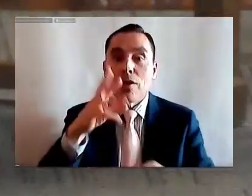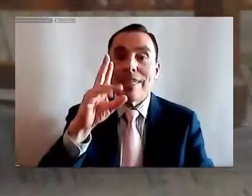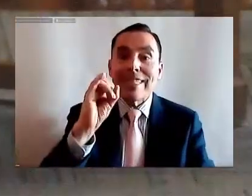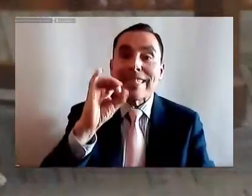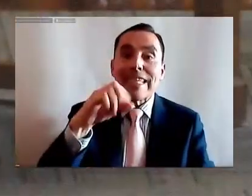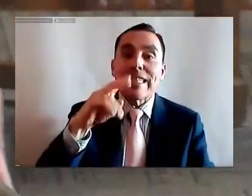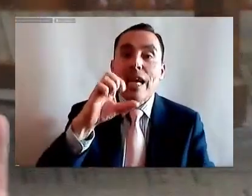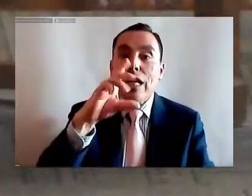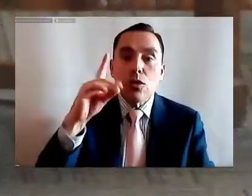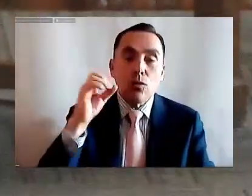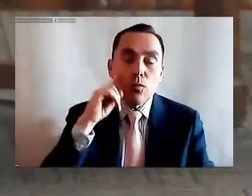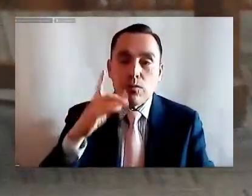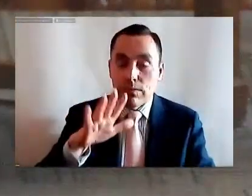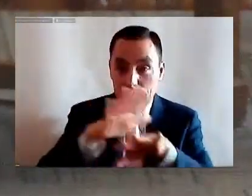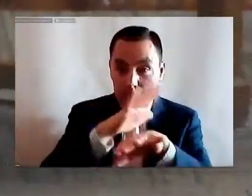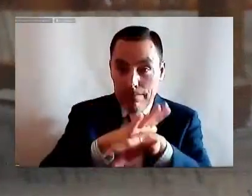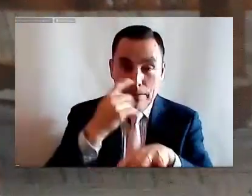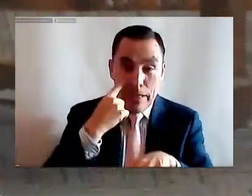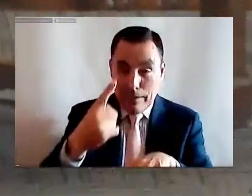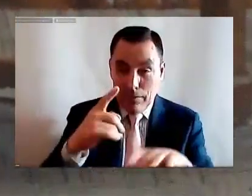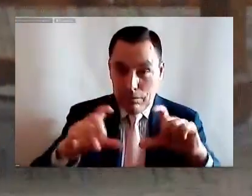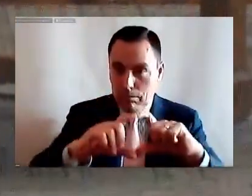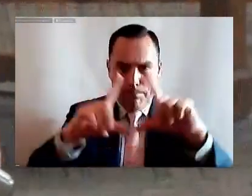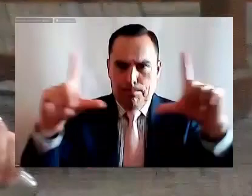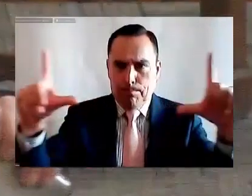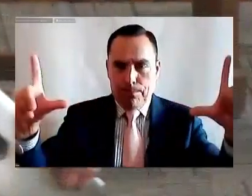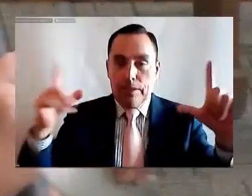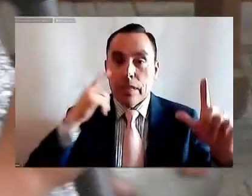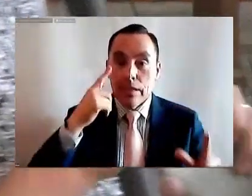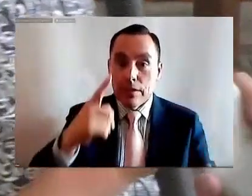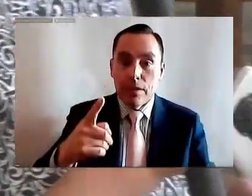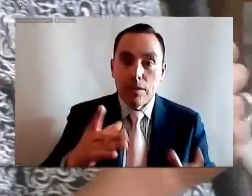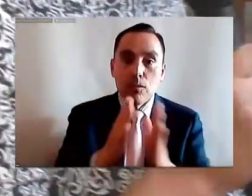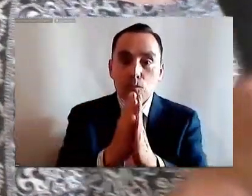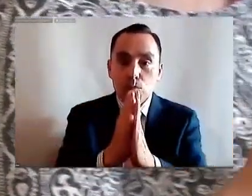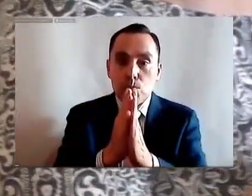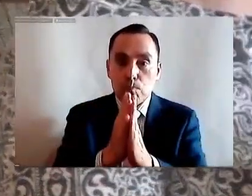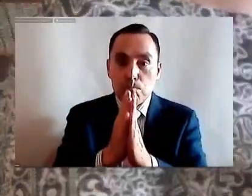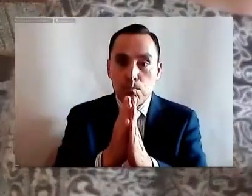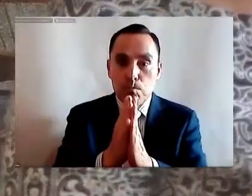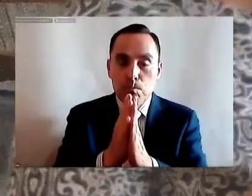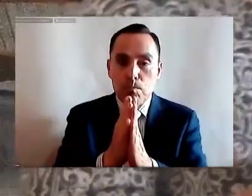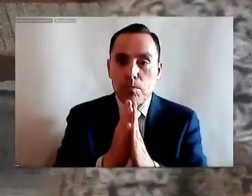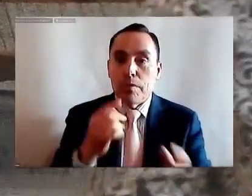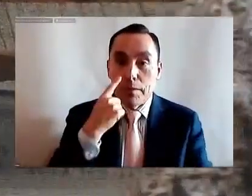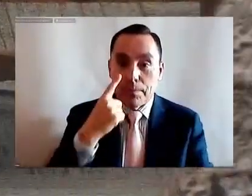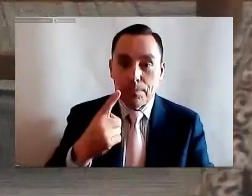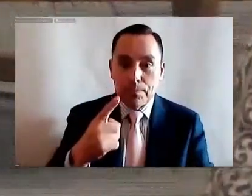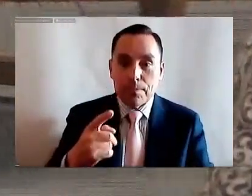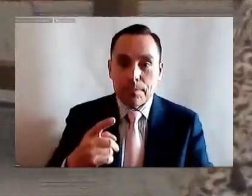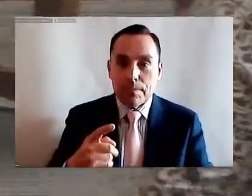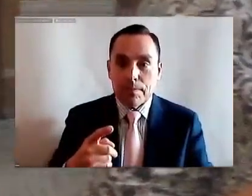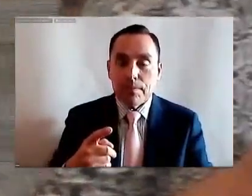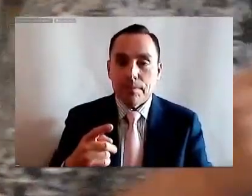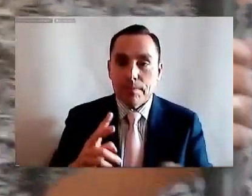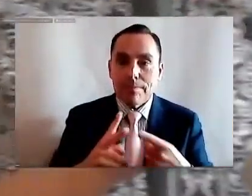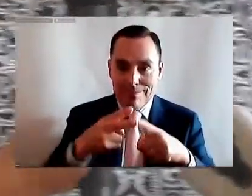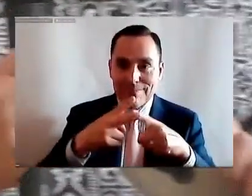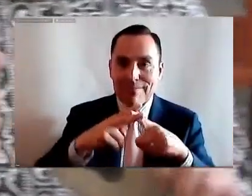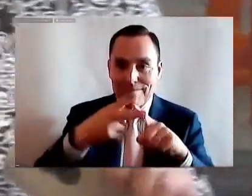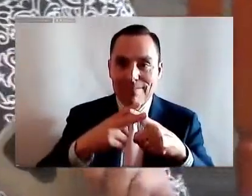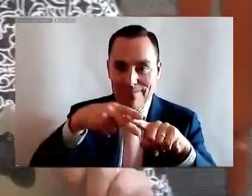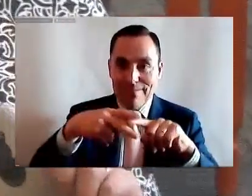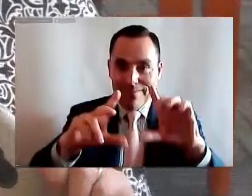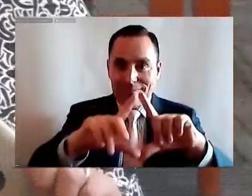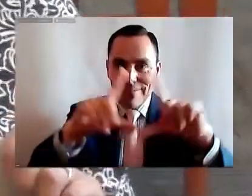2 herramientas que se las voy a describir simplemente y él le voy a pedir que si puede me acompañe en las pantallas, lo podrán ver.